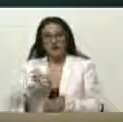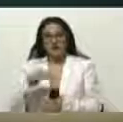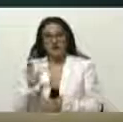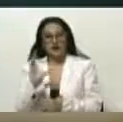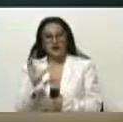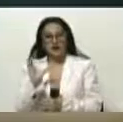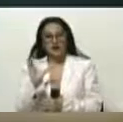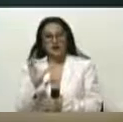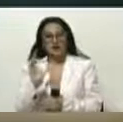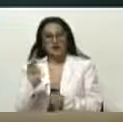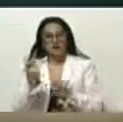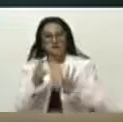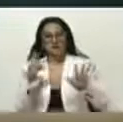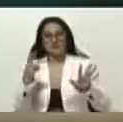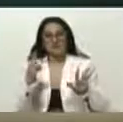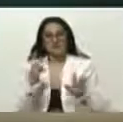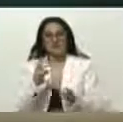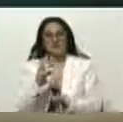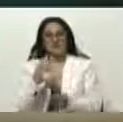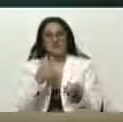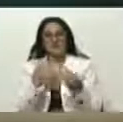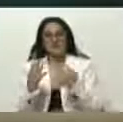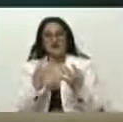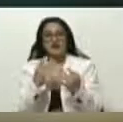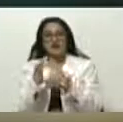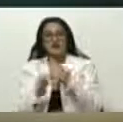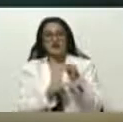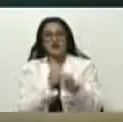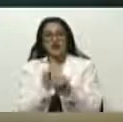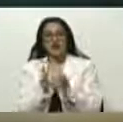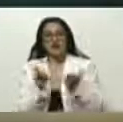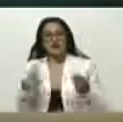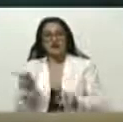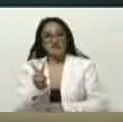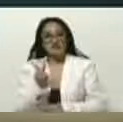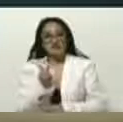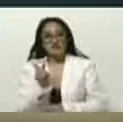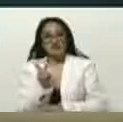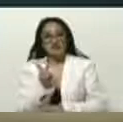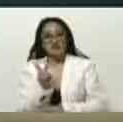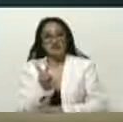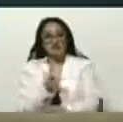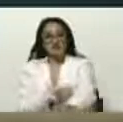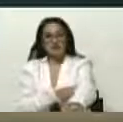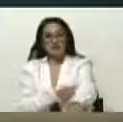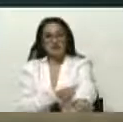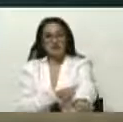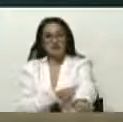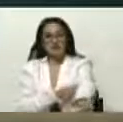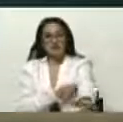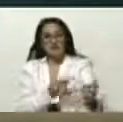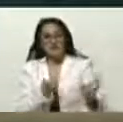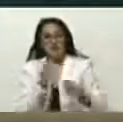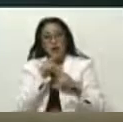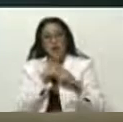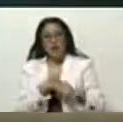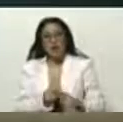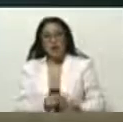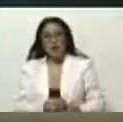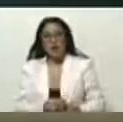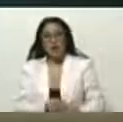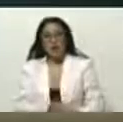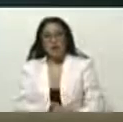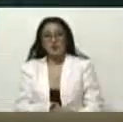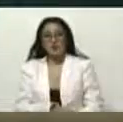la 18ª Feria Internacional del Libro de Venezuela, que ha tenido como invitado de honor no un país como